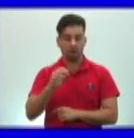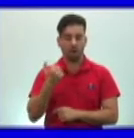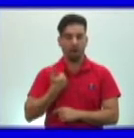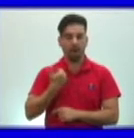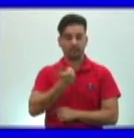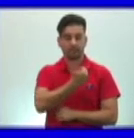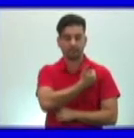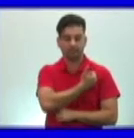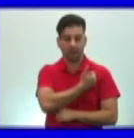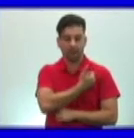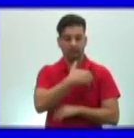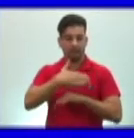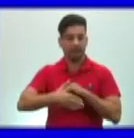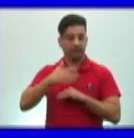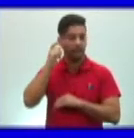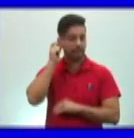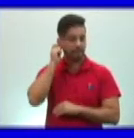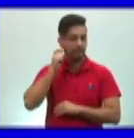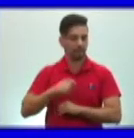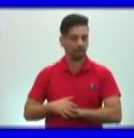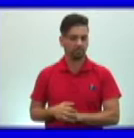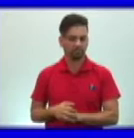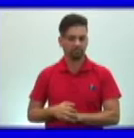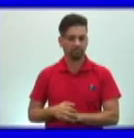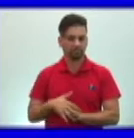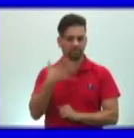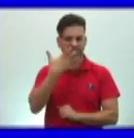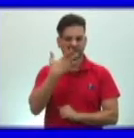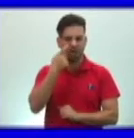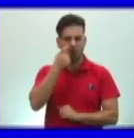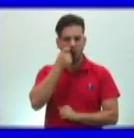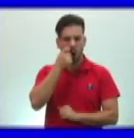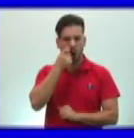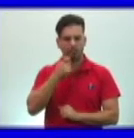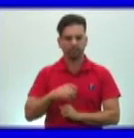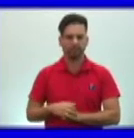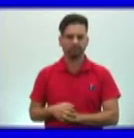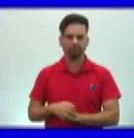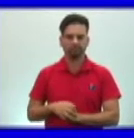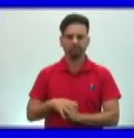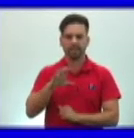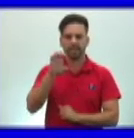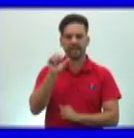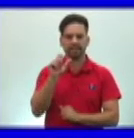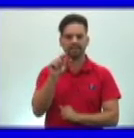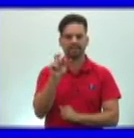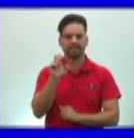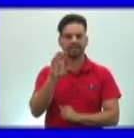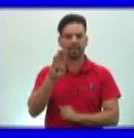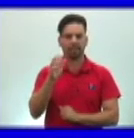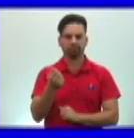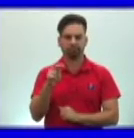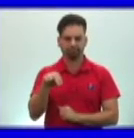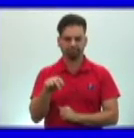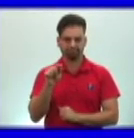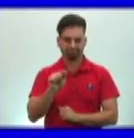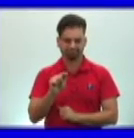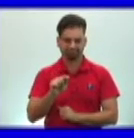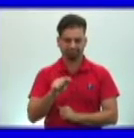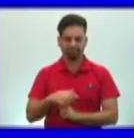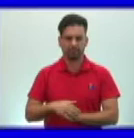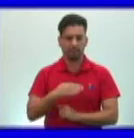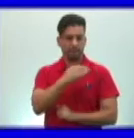¿Por quiénes? Pues sencillamente por Esteban Ventura Novo, que era una especie de paramilitar,